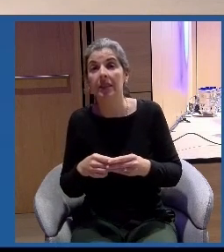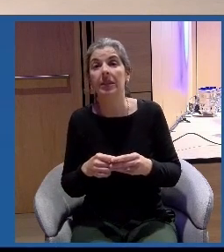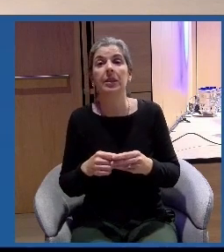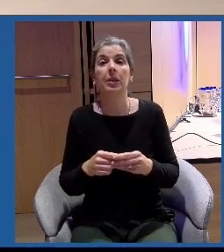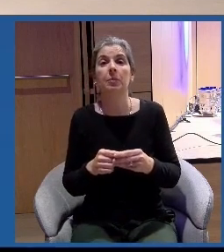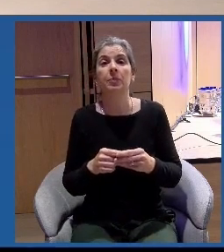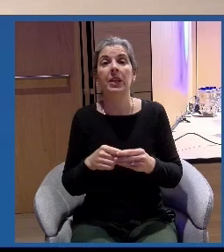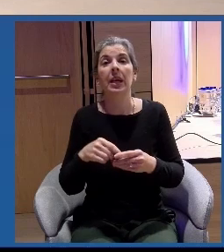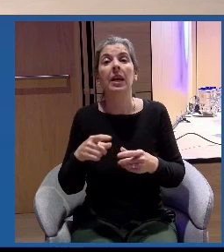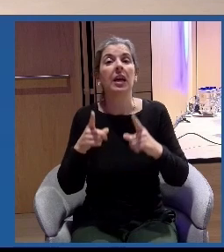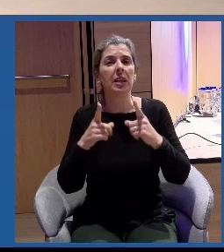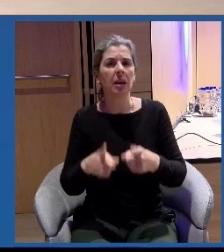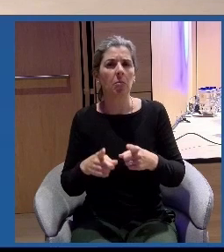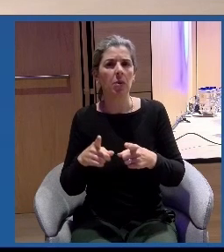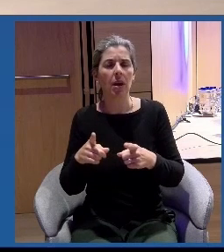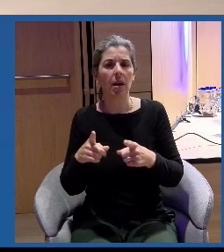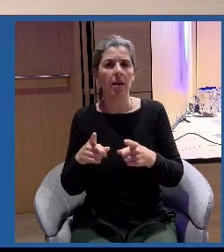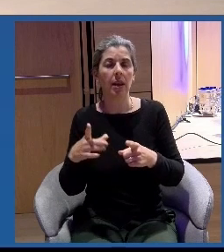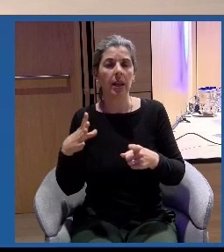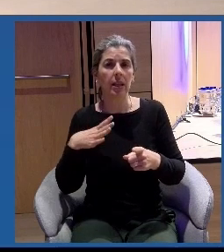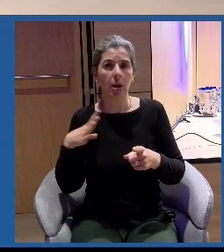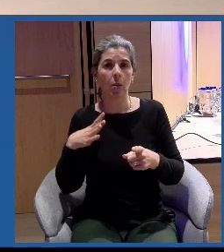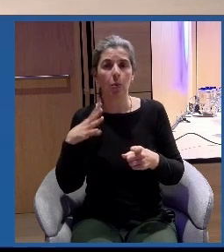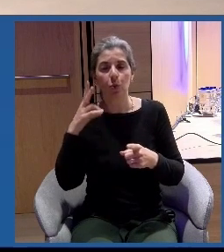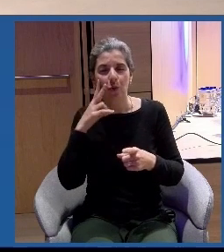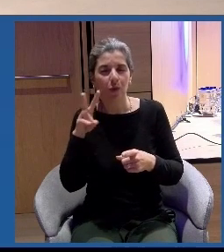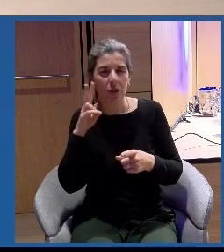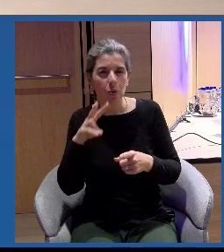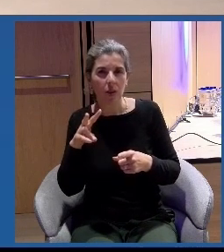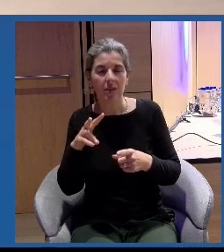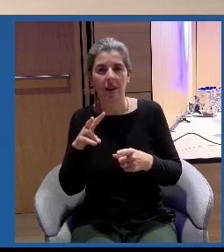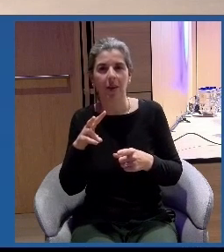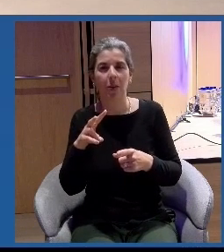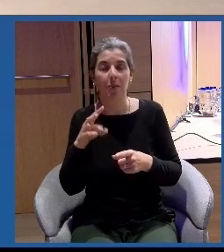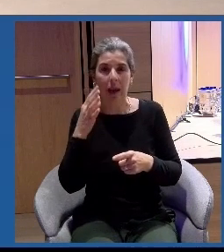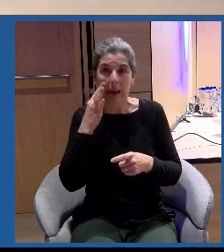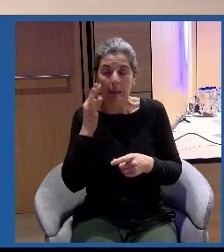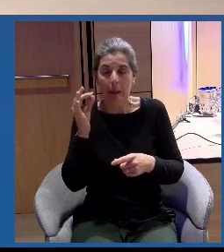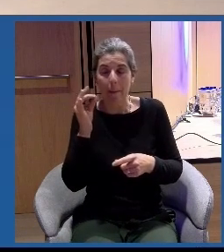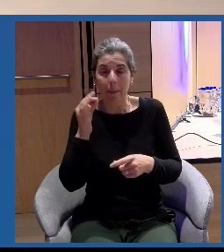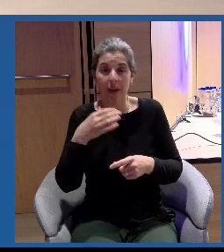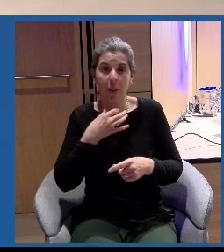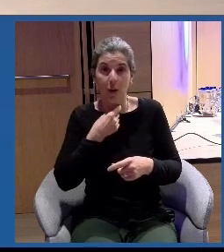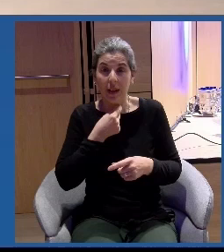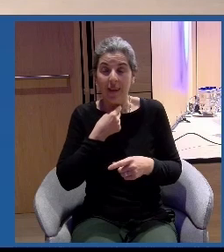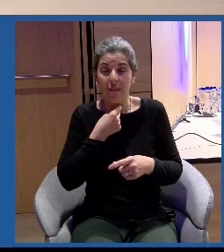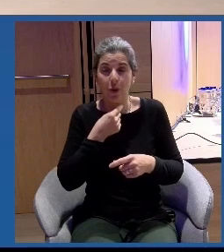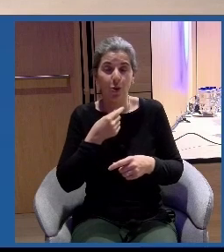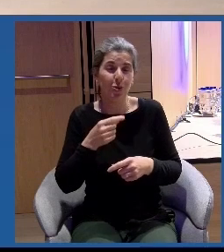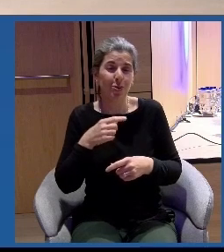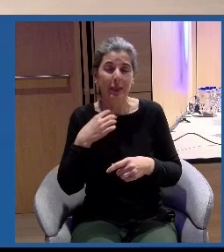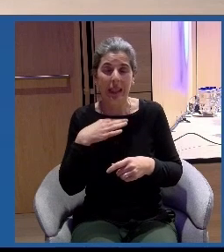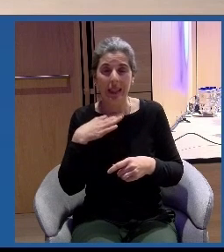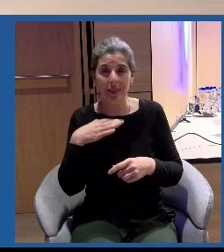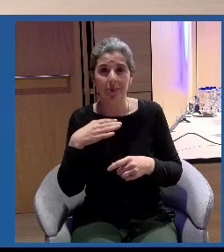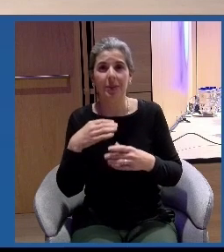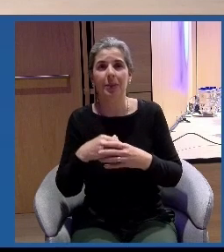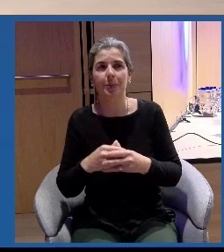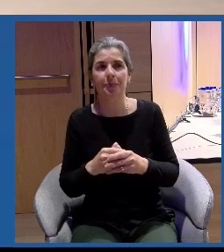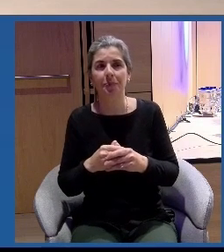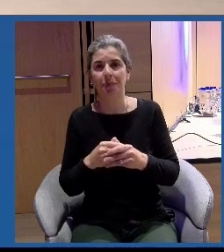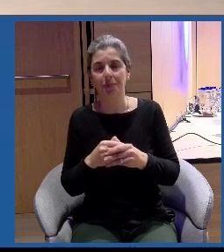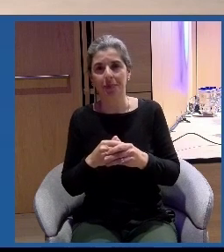atrayente, disculpen la voz, pero esta primavera es más invierno que otra cosa. Tenemos un visualizador que